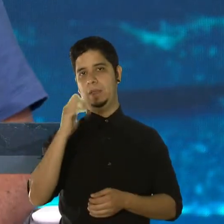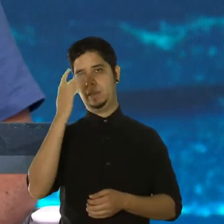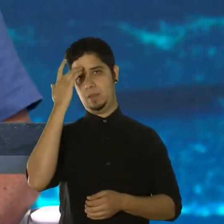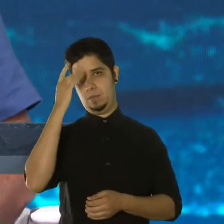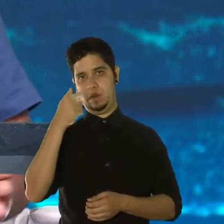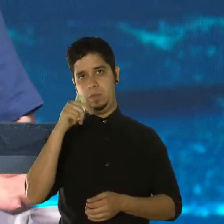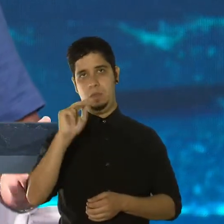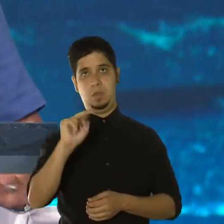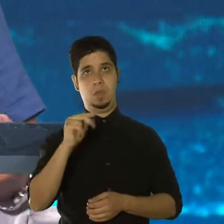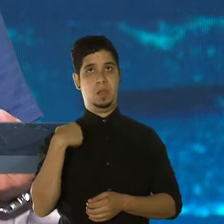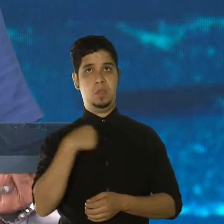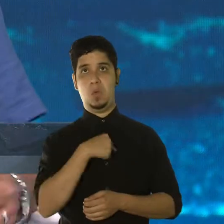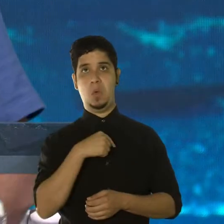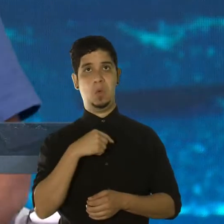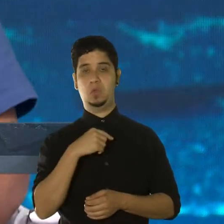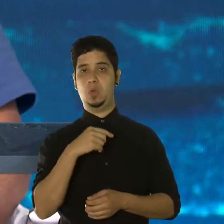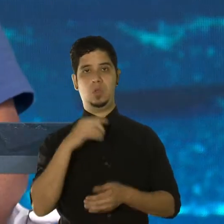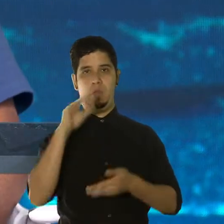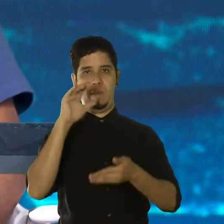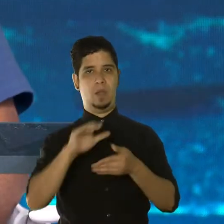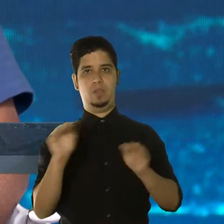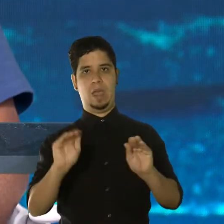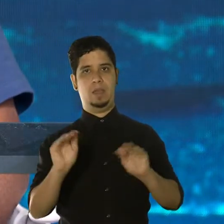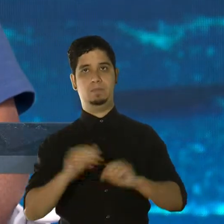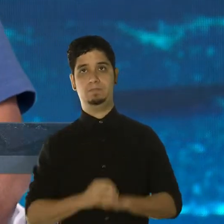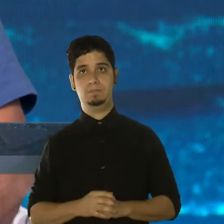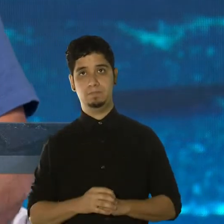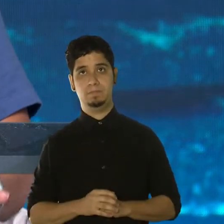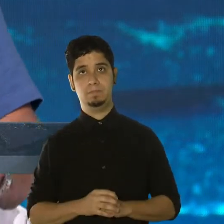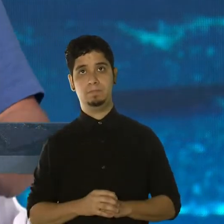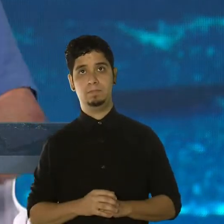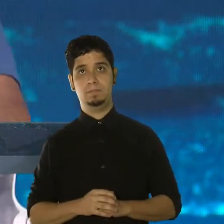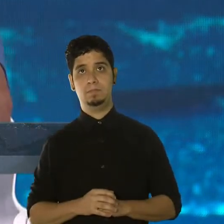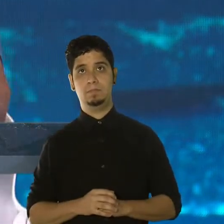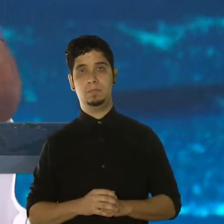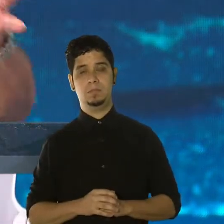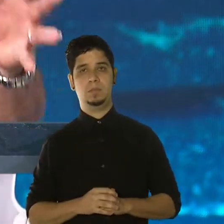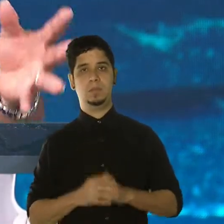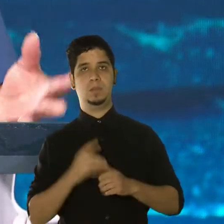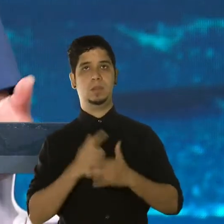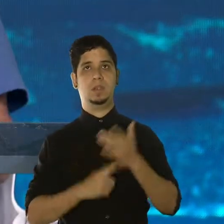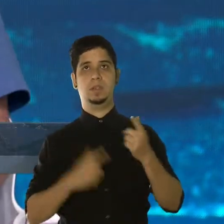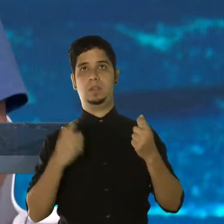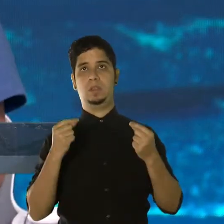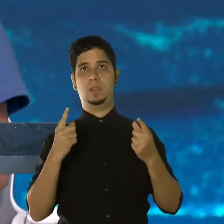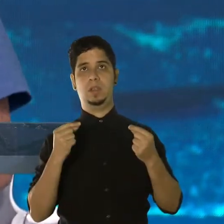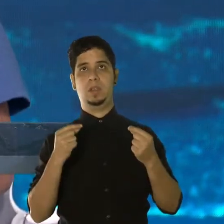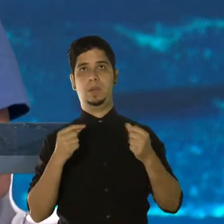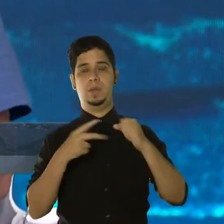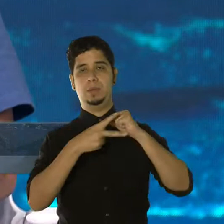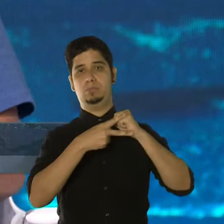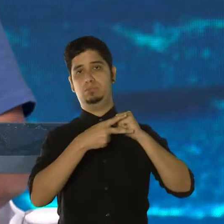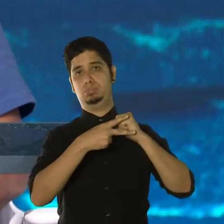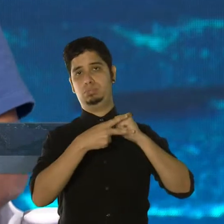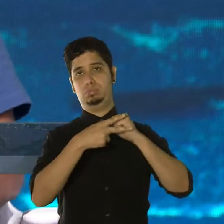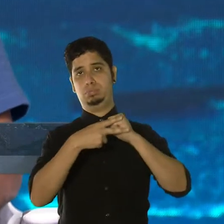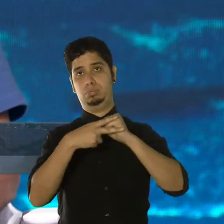a nosotros no nos bajaron ni un chavito de eso. Y ellos lo que hicieron fue llenar todos sus